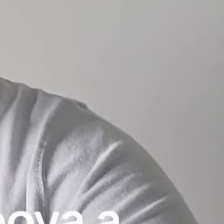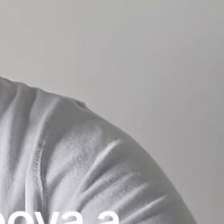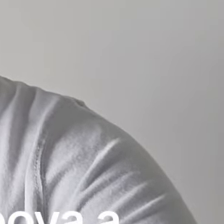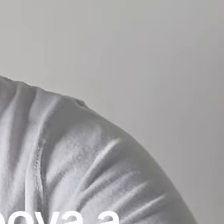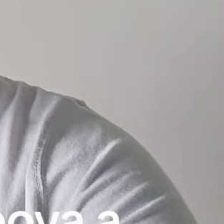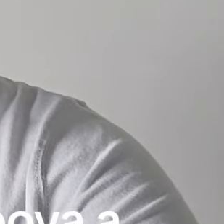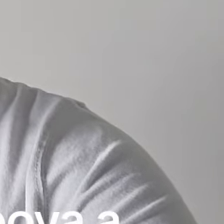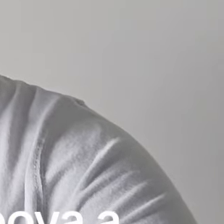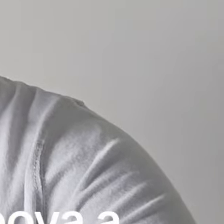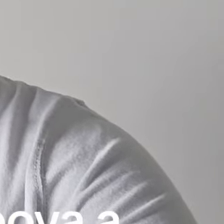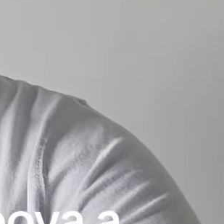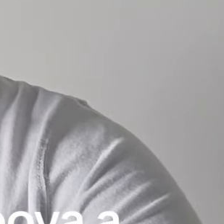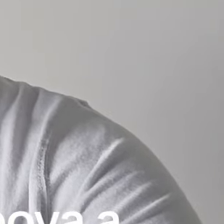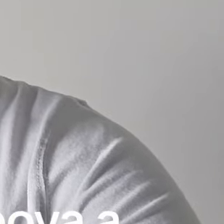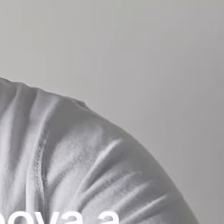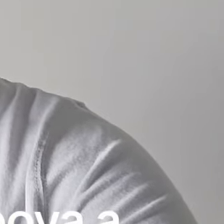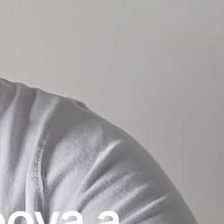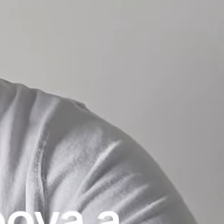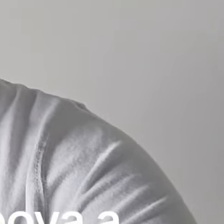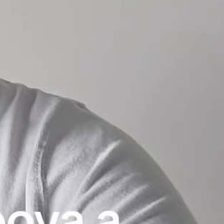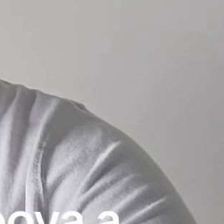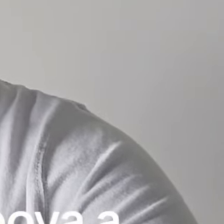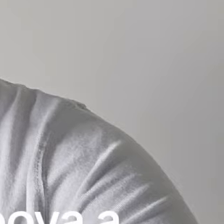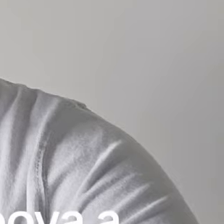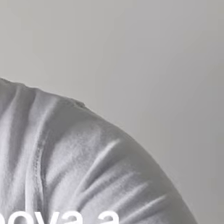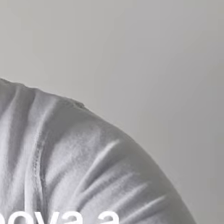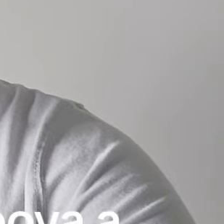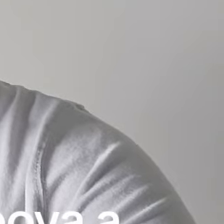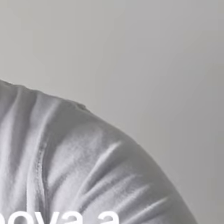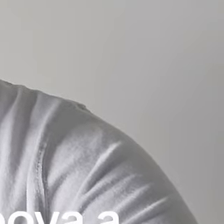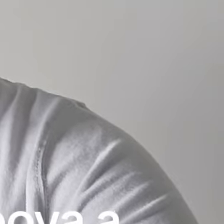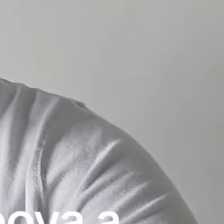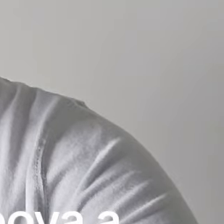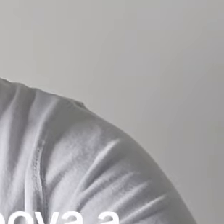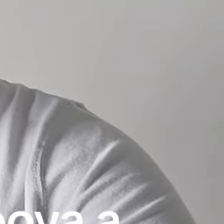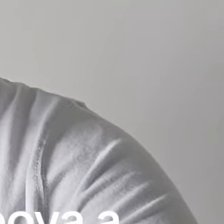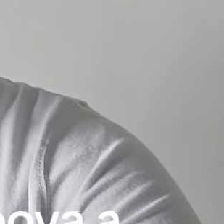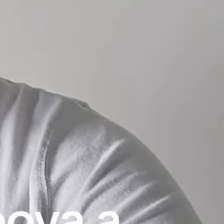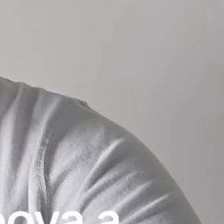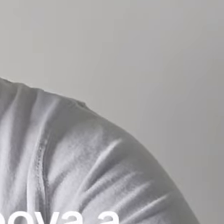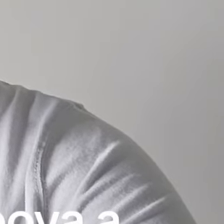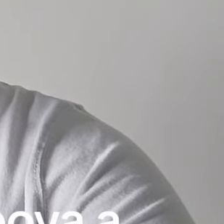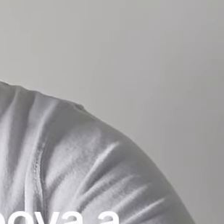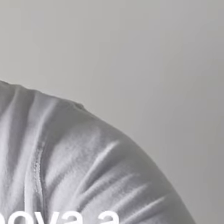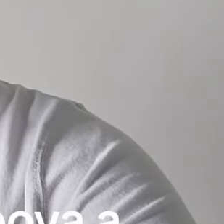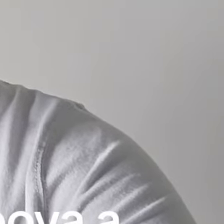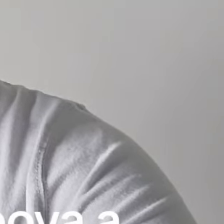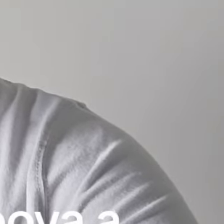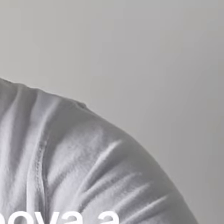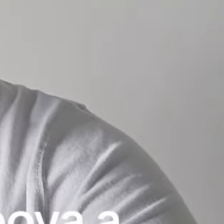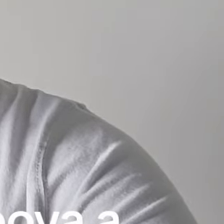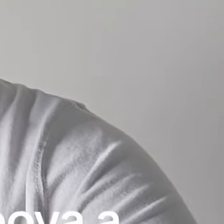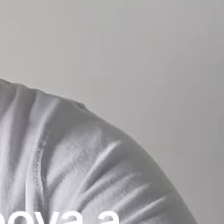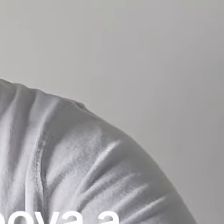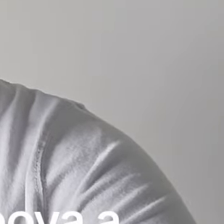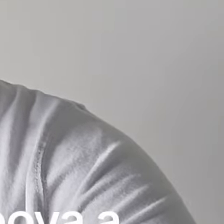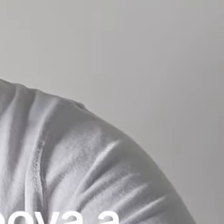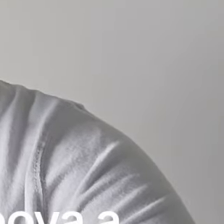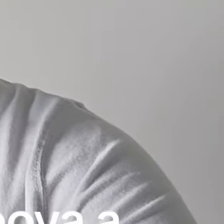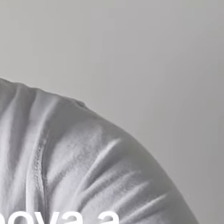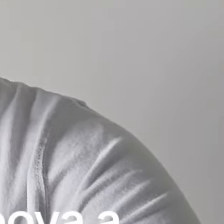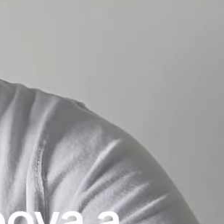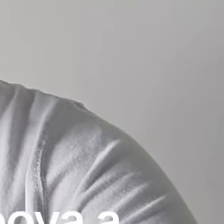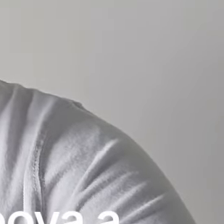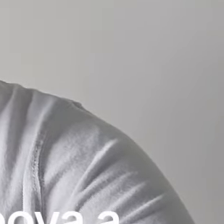Lorena Cuellar, es una aliada permanente de la 4T, y lo mismo, la presidenta electa Claudia Sheinbaum